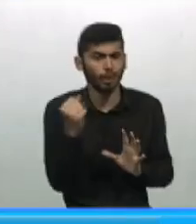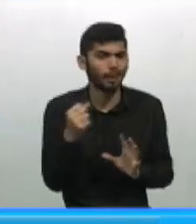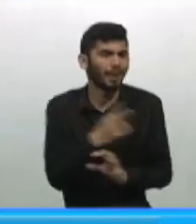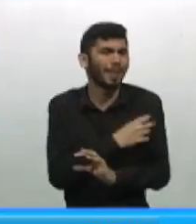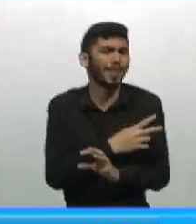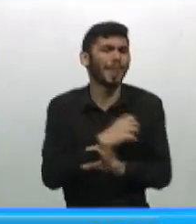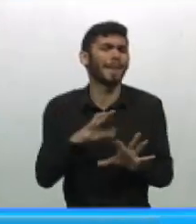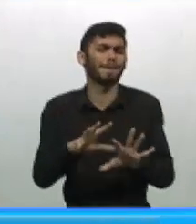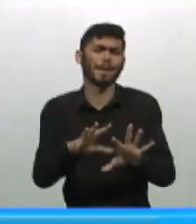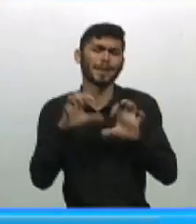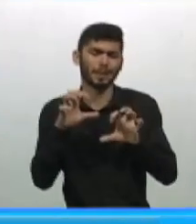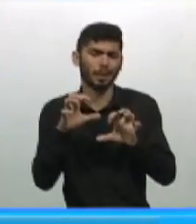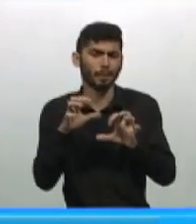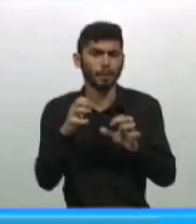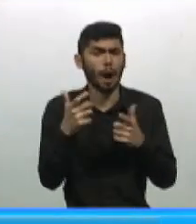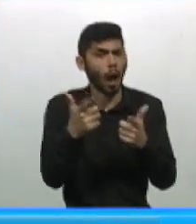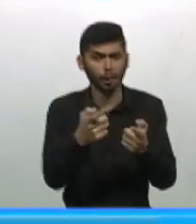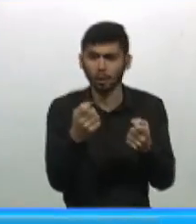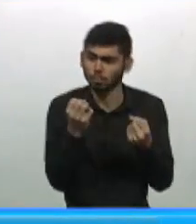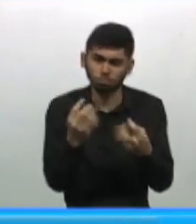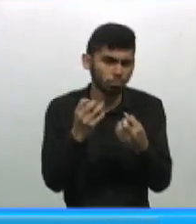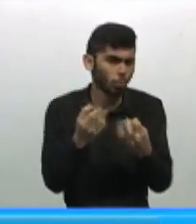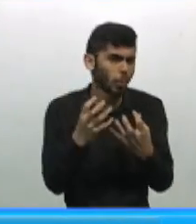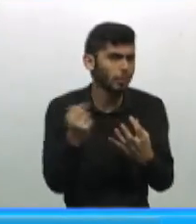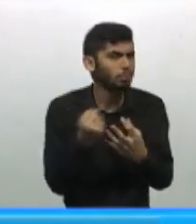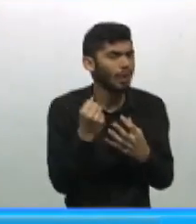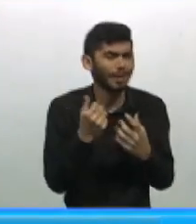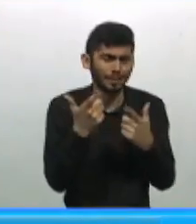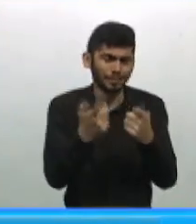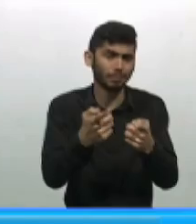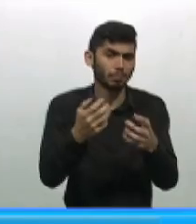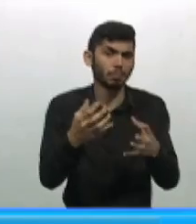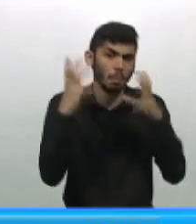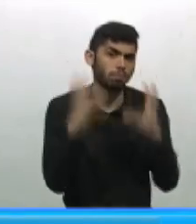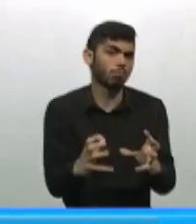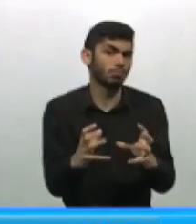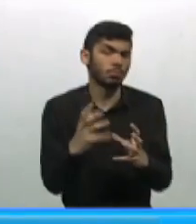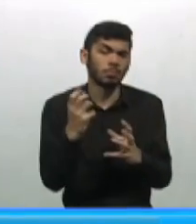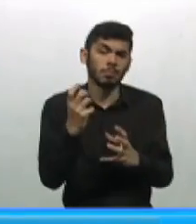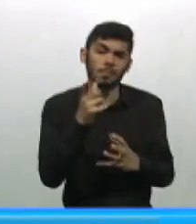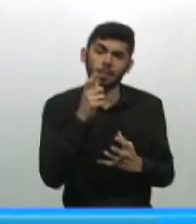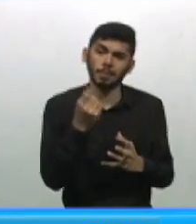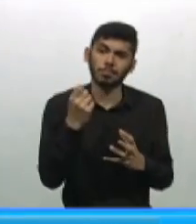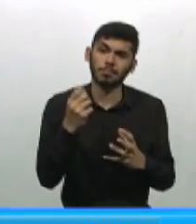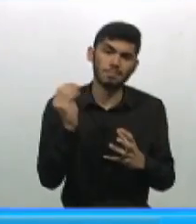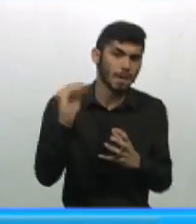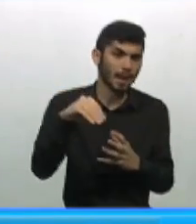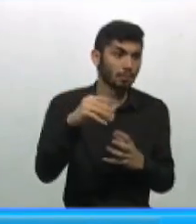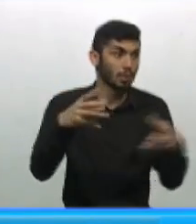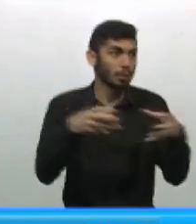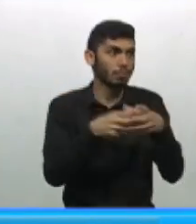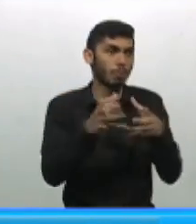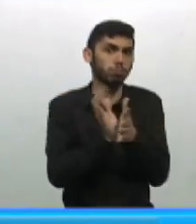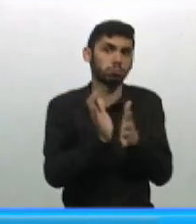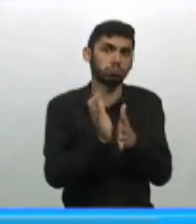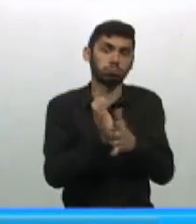todo el At el ataque está saliendo muy muy bien y hay que seguir siendo eficaci hay que buscar hay que buscar más eficacia aún porque son equipos de primer nivel